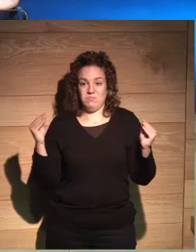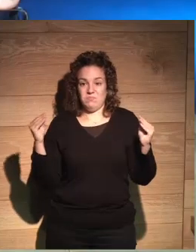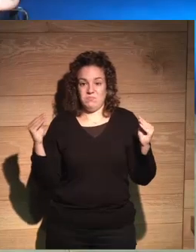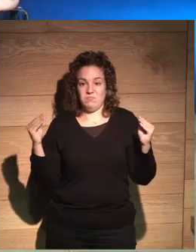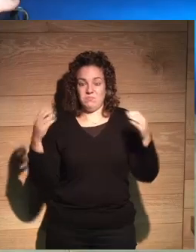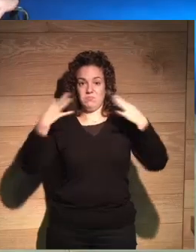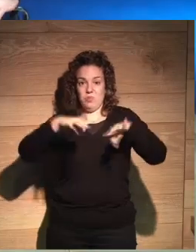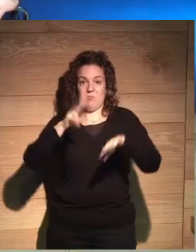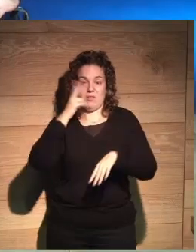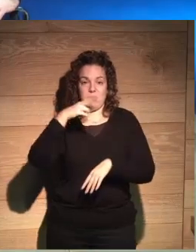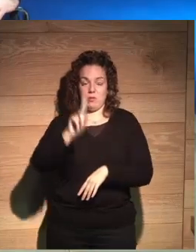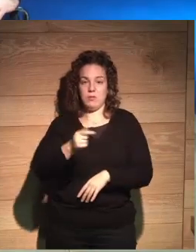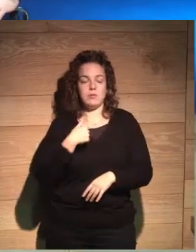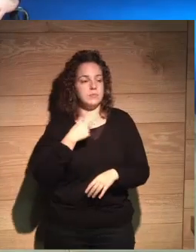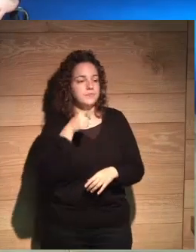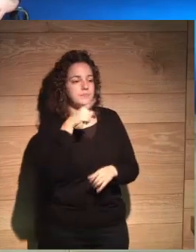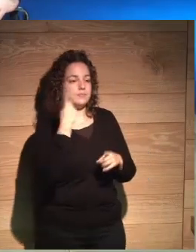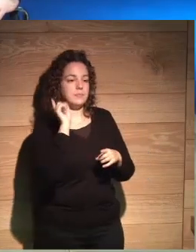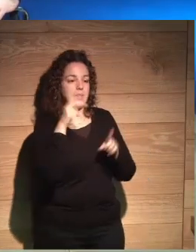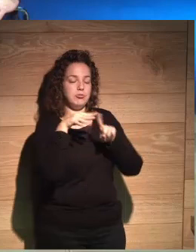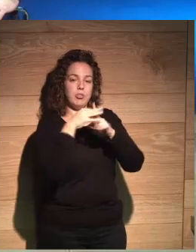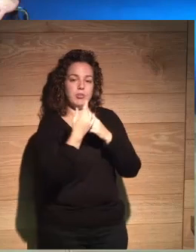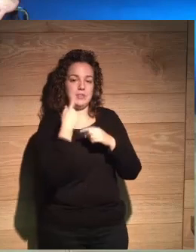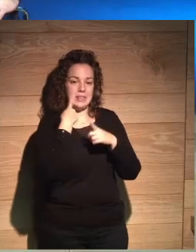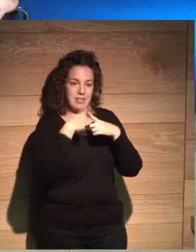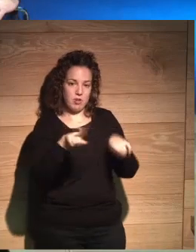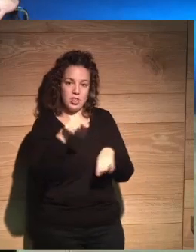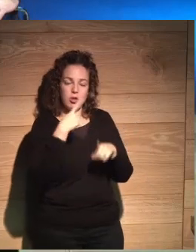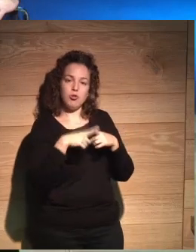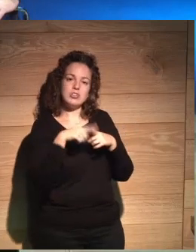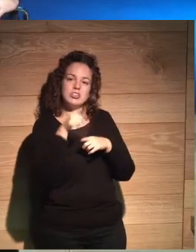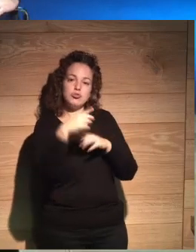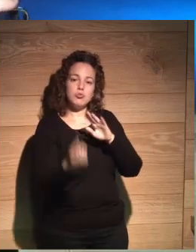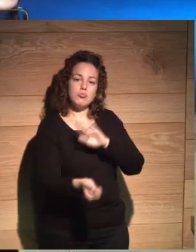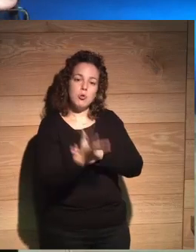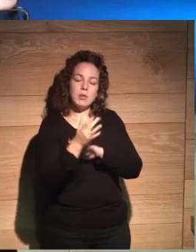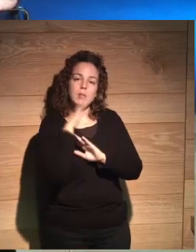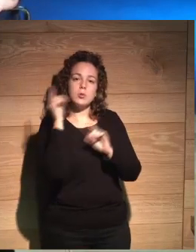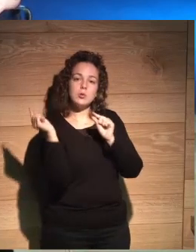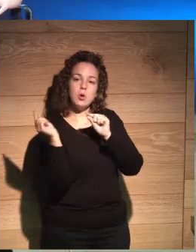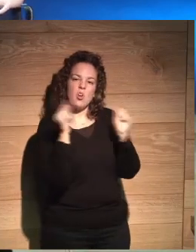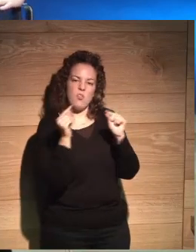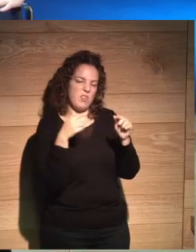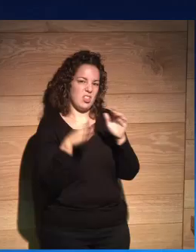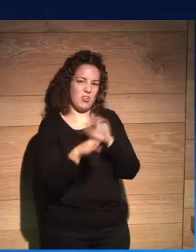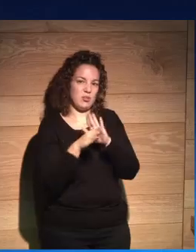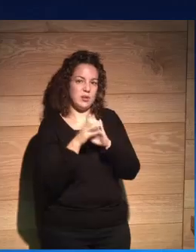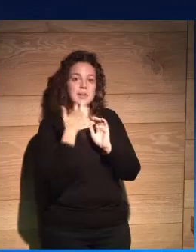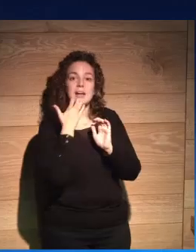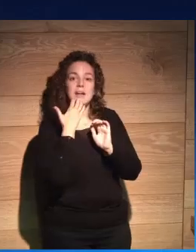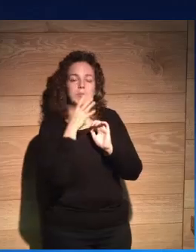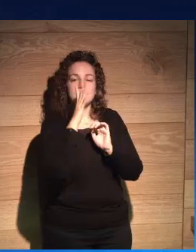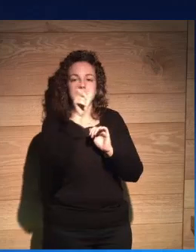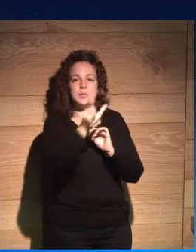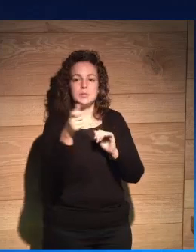veo sería normal. incompatible en el caso de que fuera diferente a lo que normalmente publicas. Yo creo que el conflicto sigue estando ahí. Hay ejemplos por ahí de